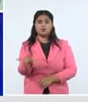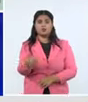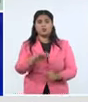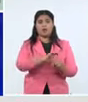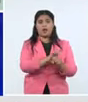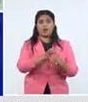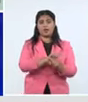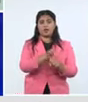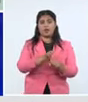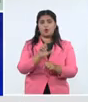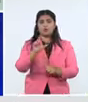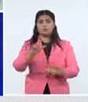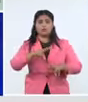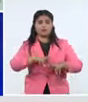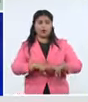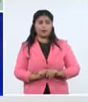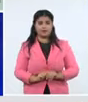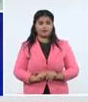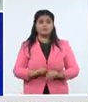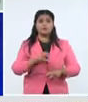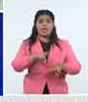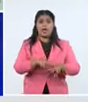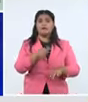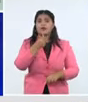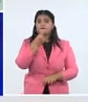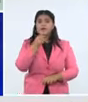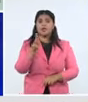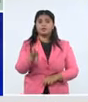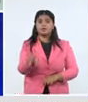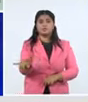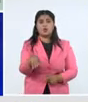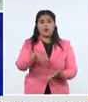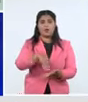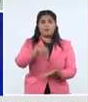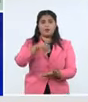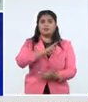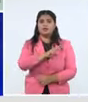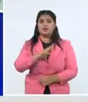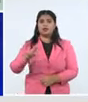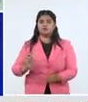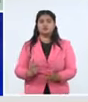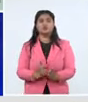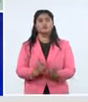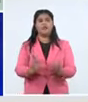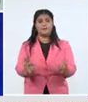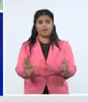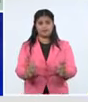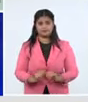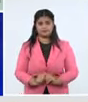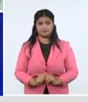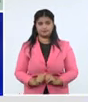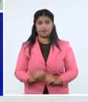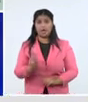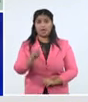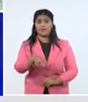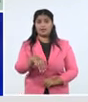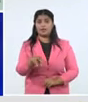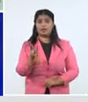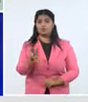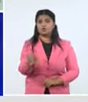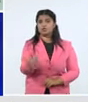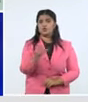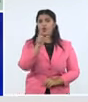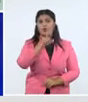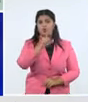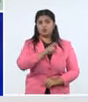Naranjo y Centro Habana, Habana Vieja 3, al igual que Plaza de la Revolución y San Miguel del Padrón, Marianao 2, al igual que Cotorro